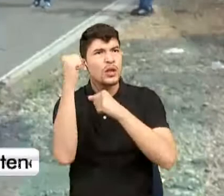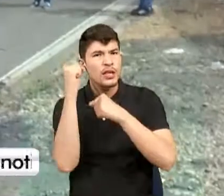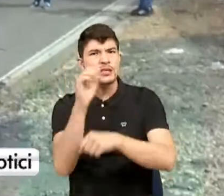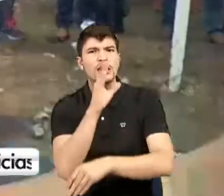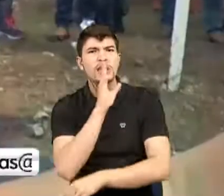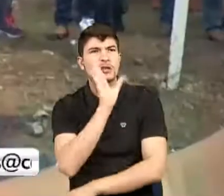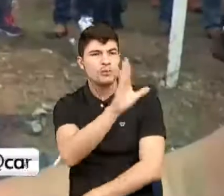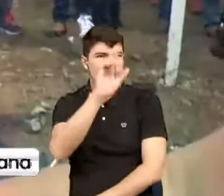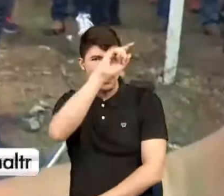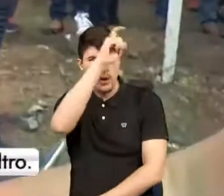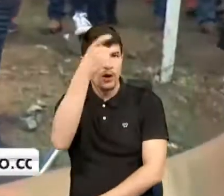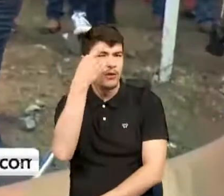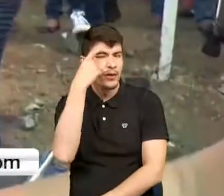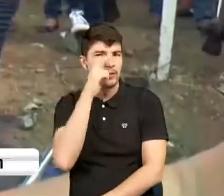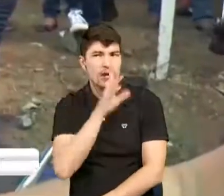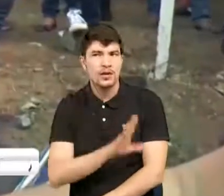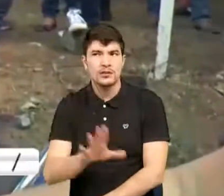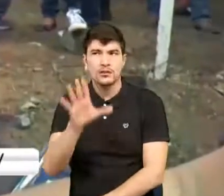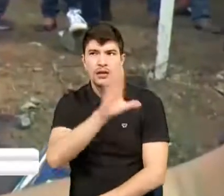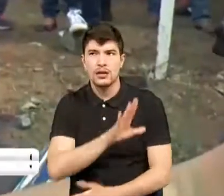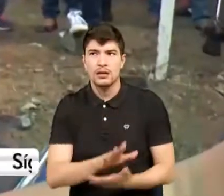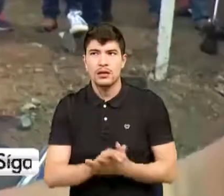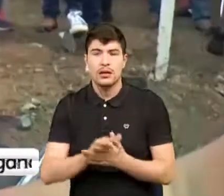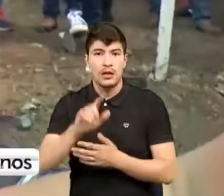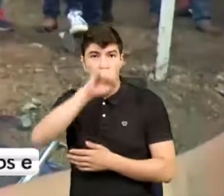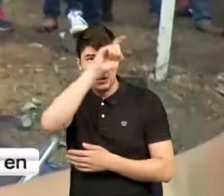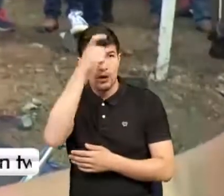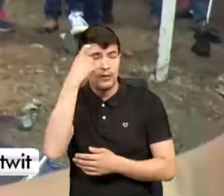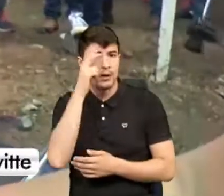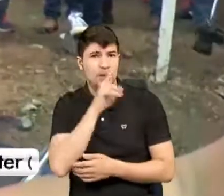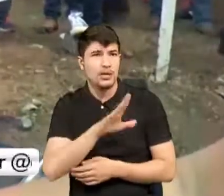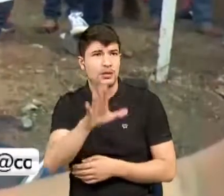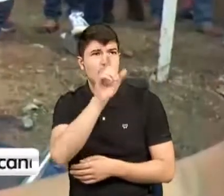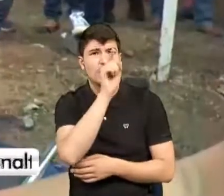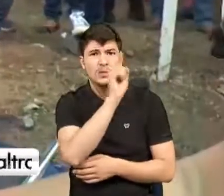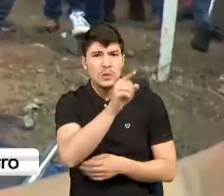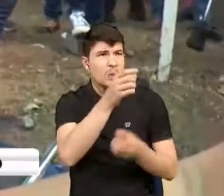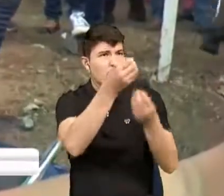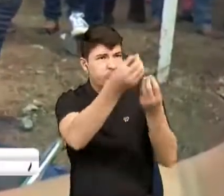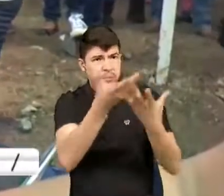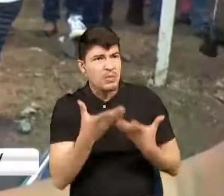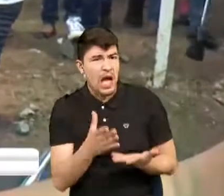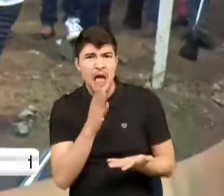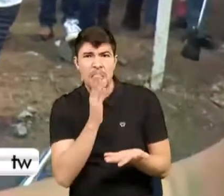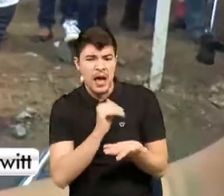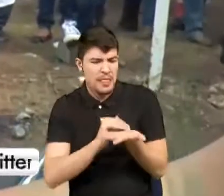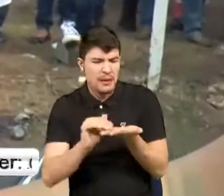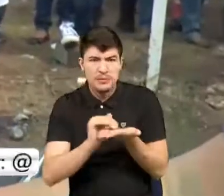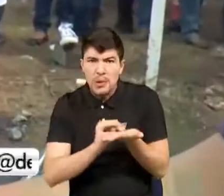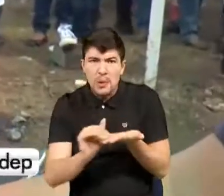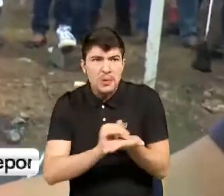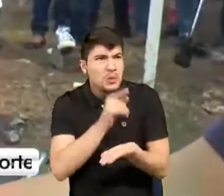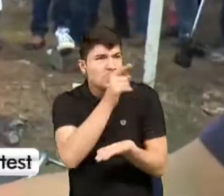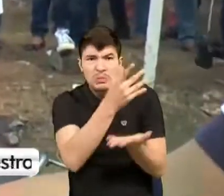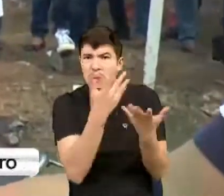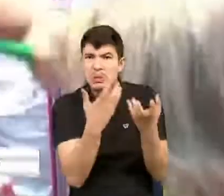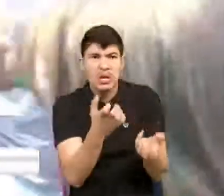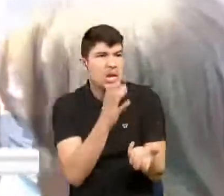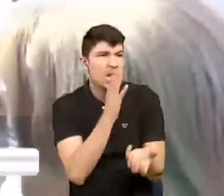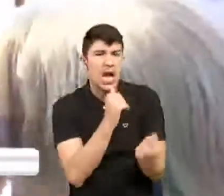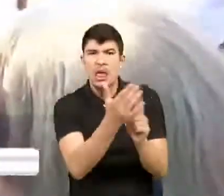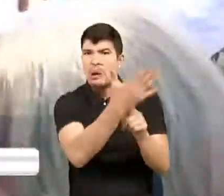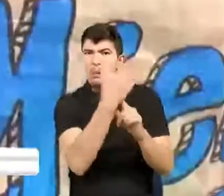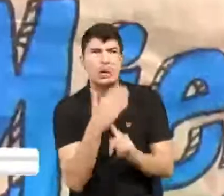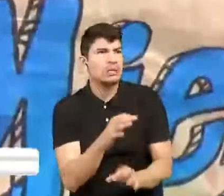nacional. De parte del gobierno nacional no vemos voluntad política para dar solución al paro de maestros